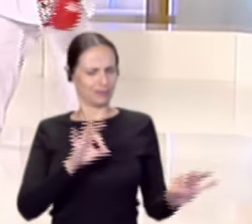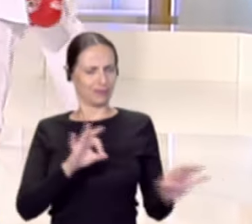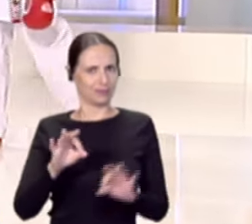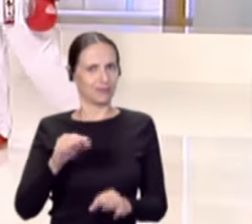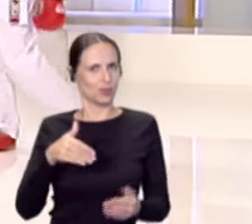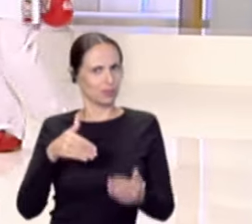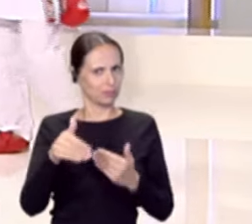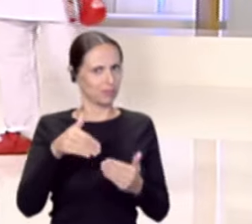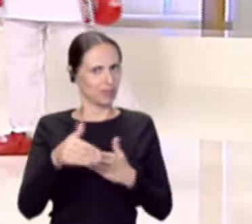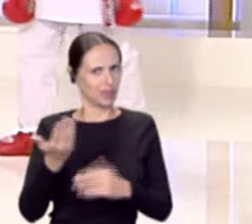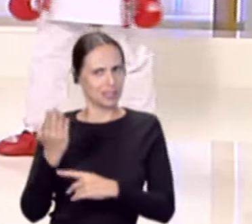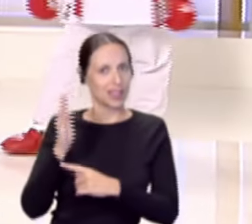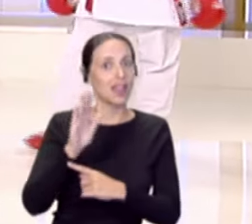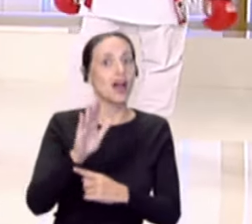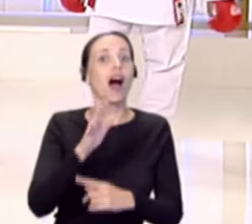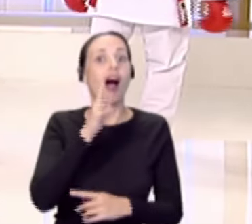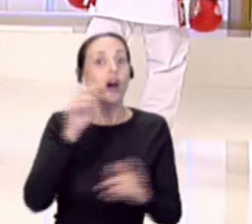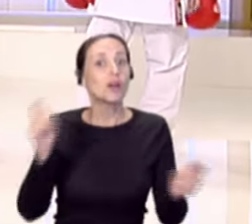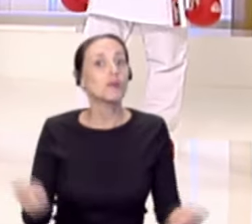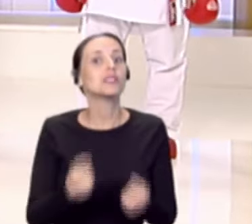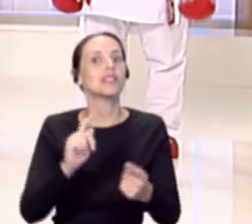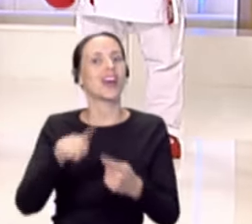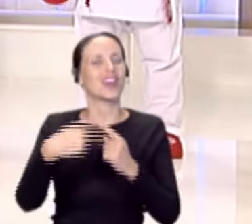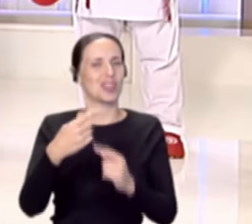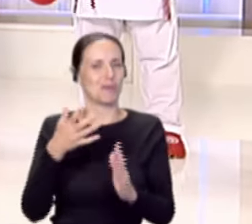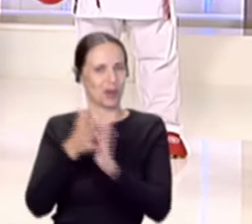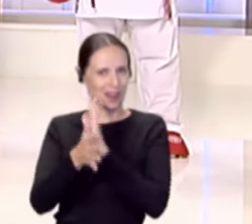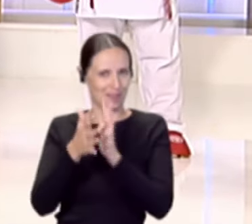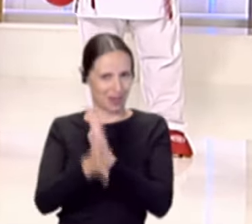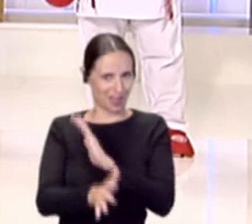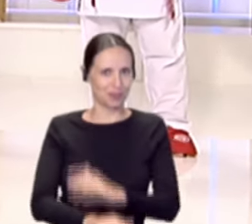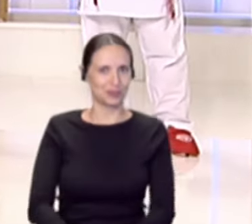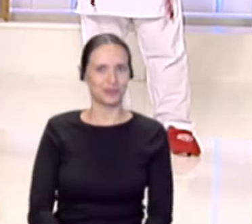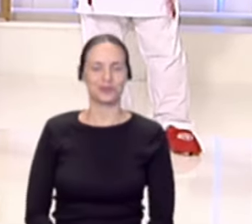pierdan. Ahora una pequeña pausa para la publicidad.